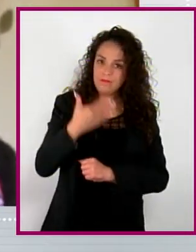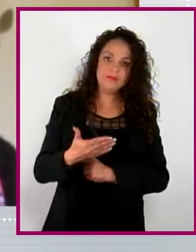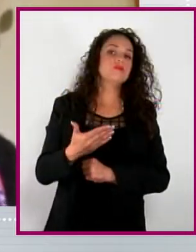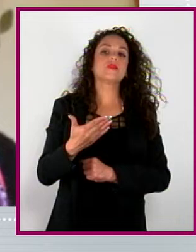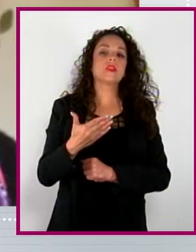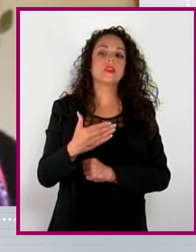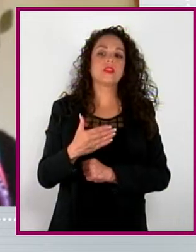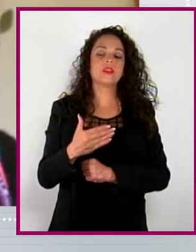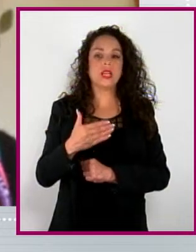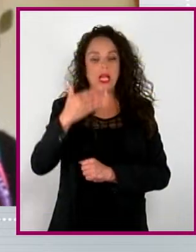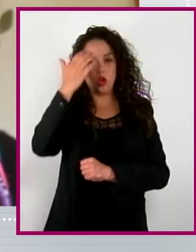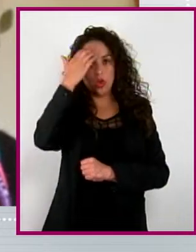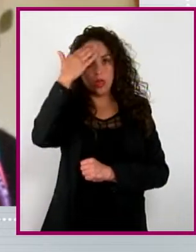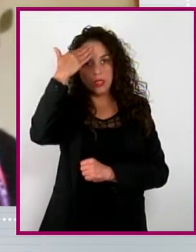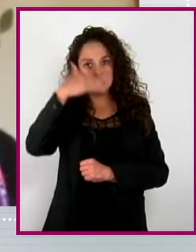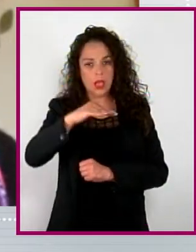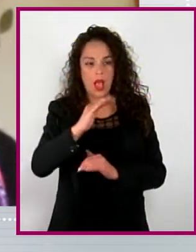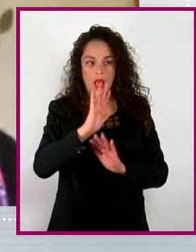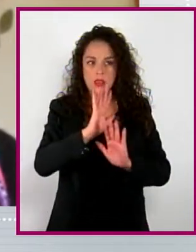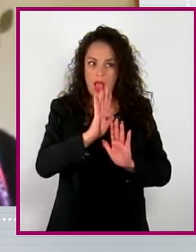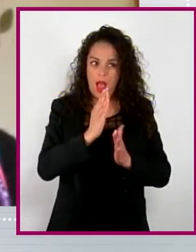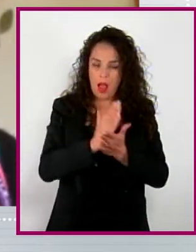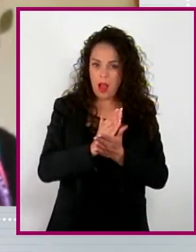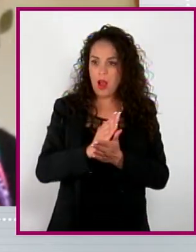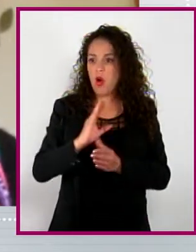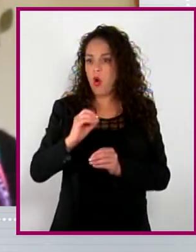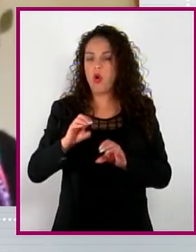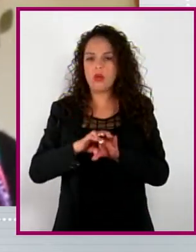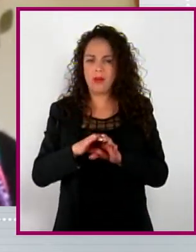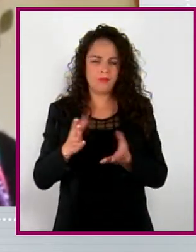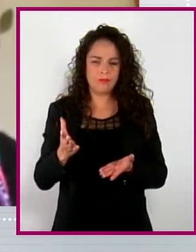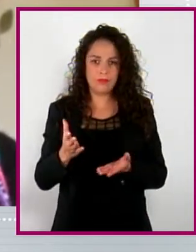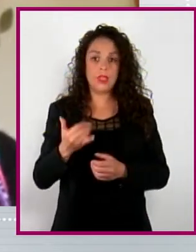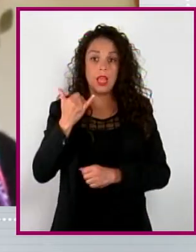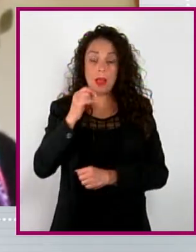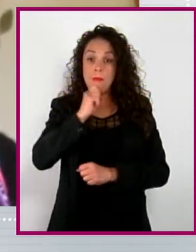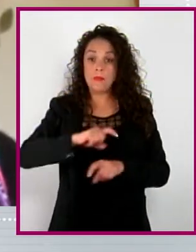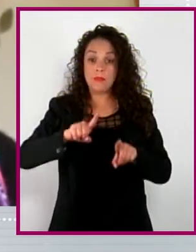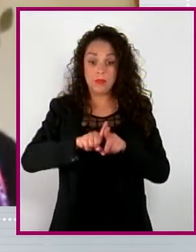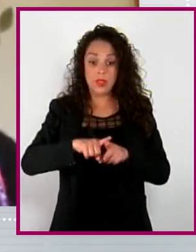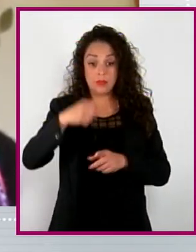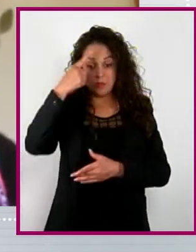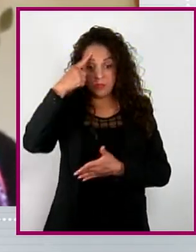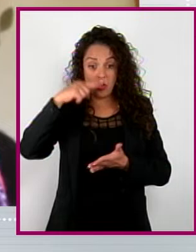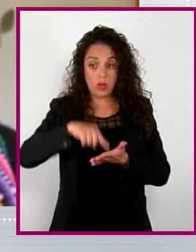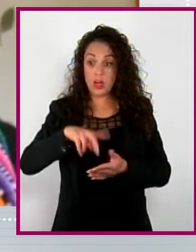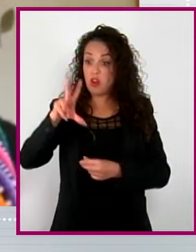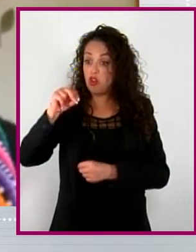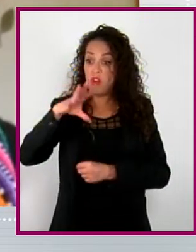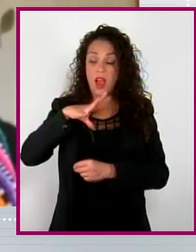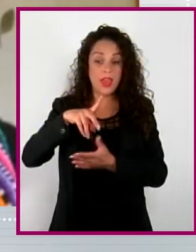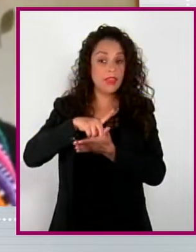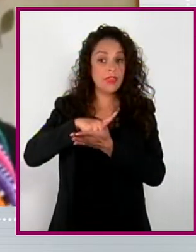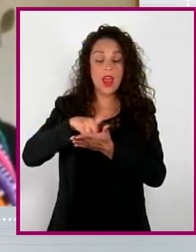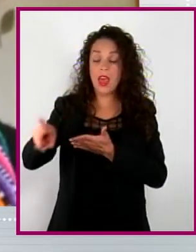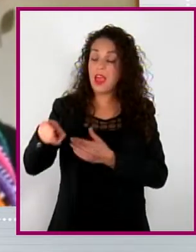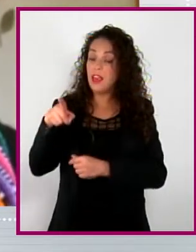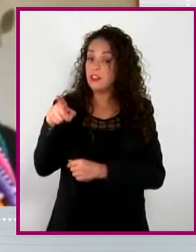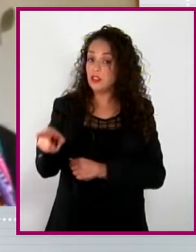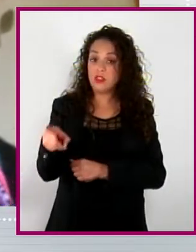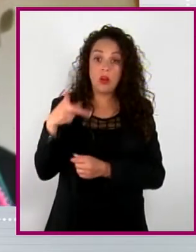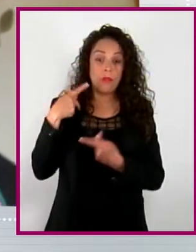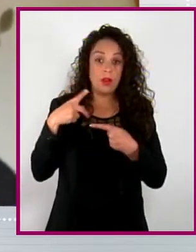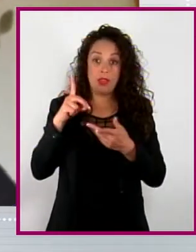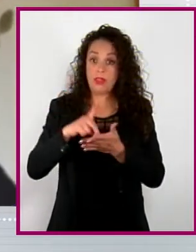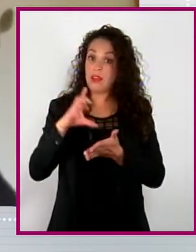límites. Y también se cree que no tienen derecho a vivir su sexualidad. Incluso a veces ha